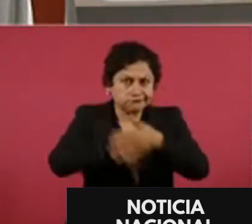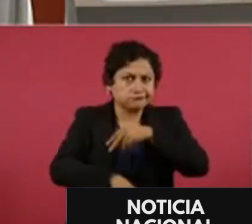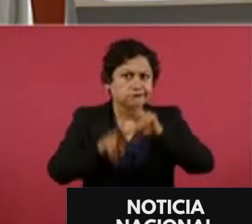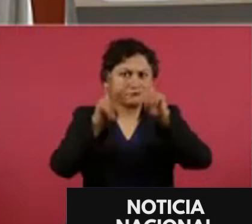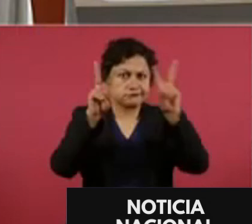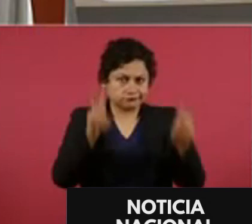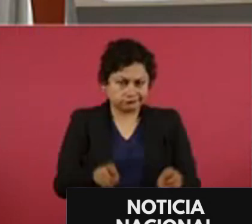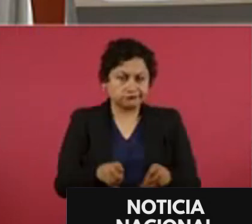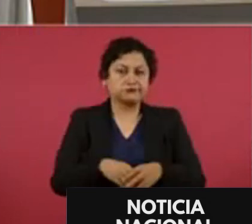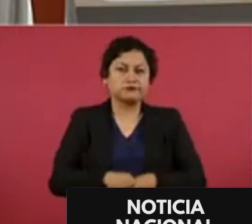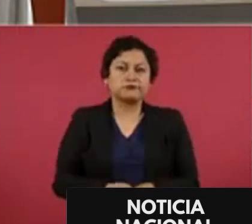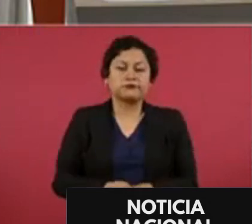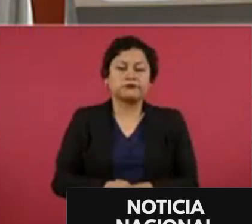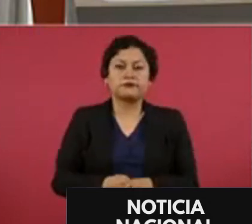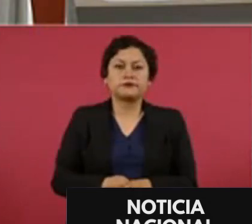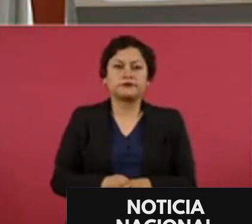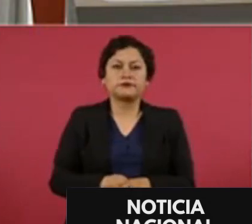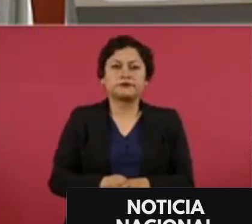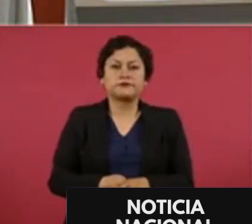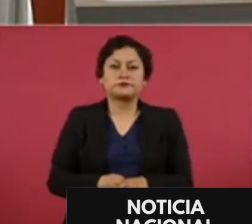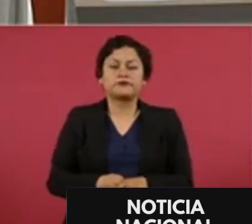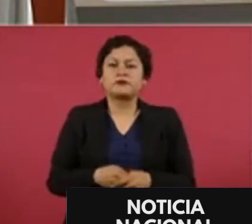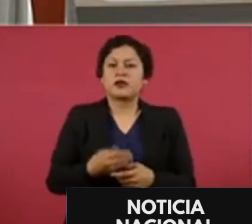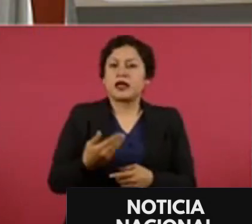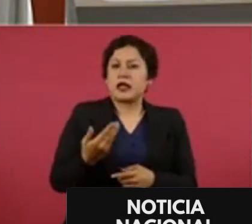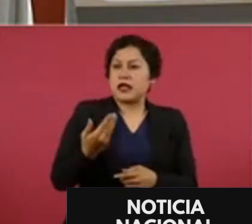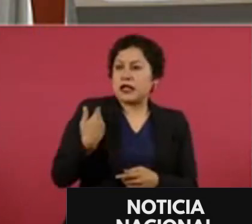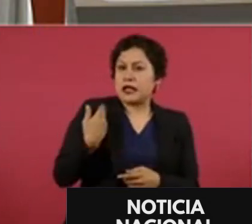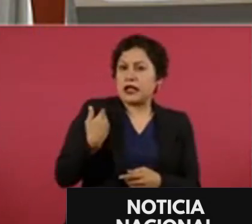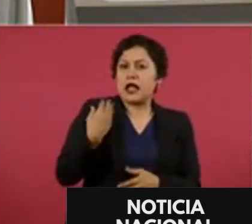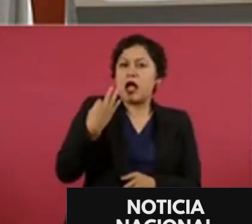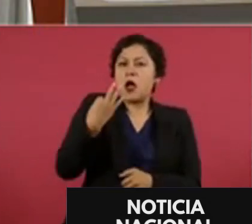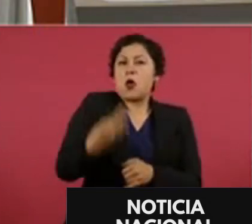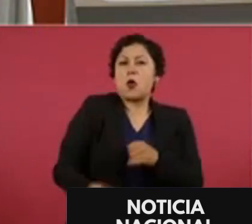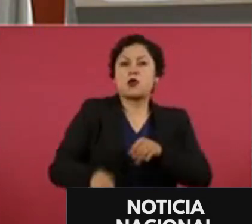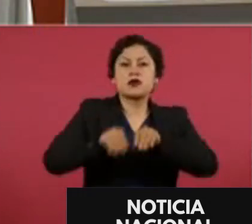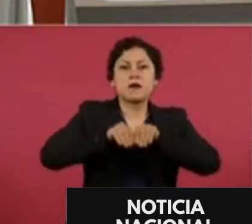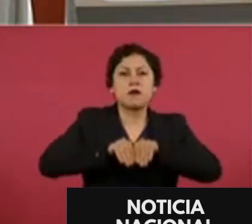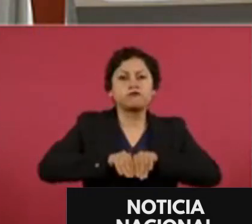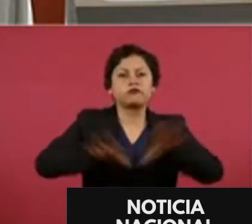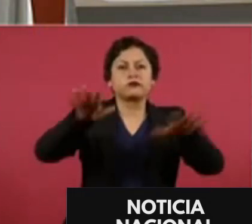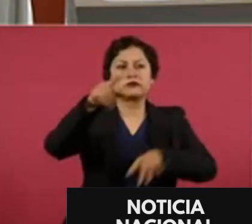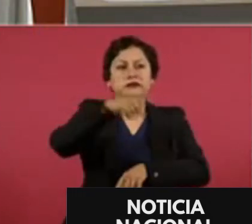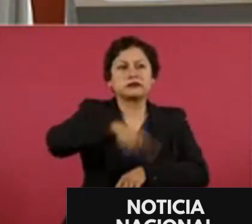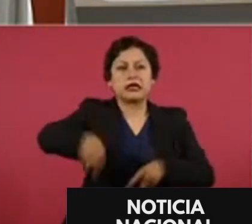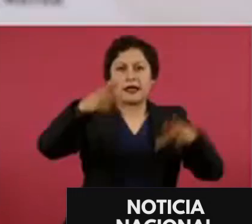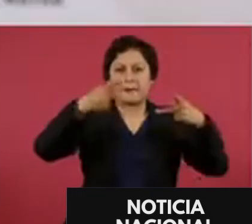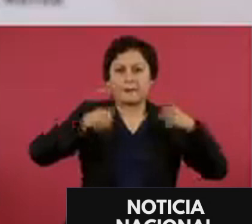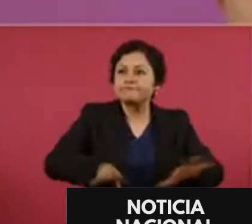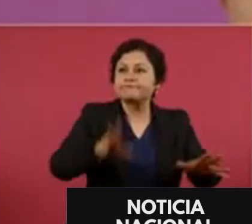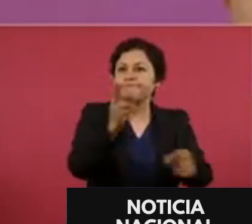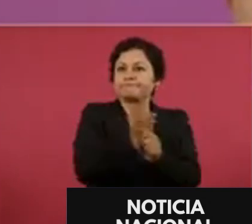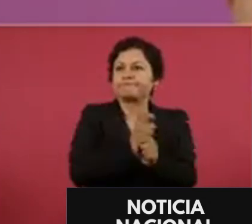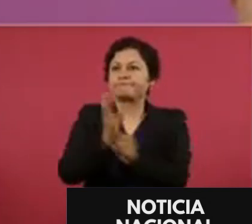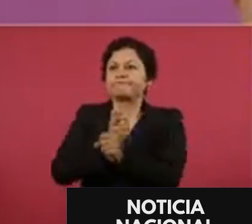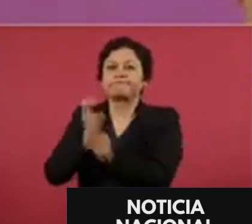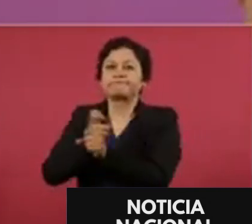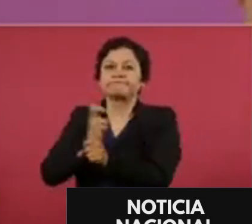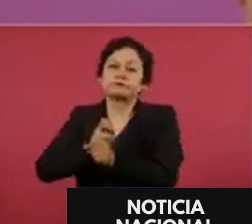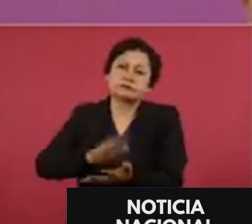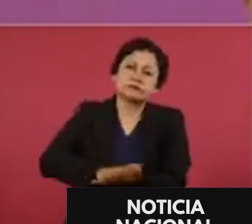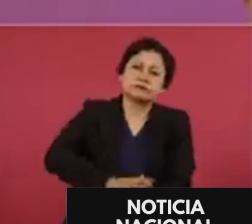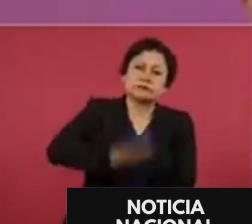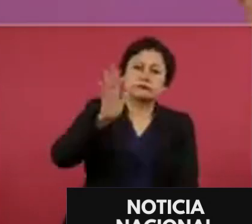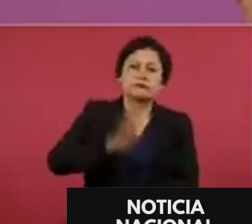convocatoria para médicas y médicos especialistas de especialidades troncales, los que se les han